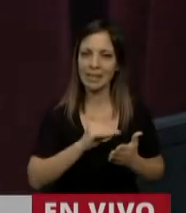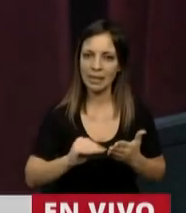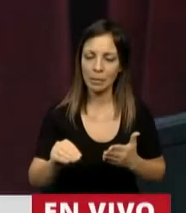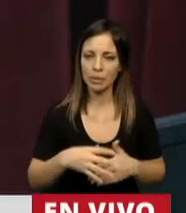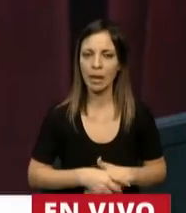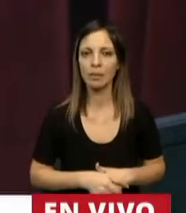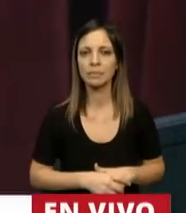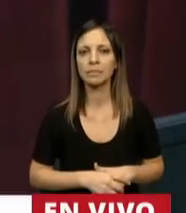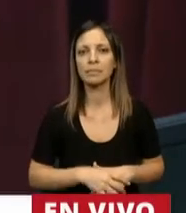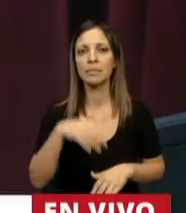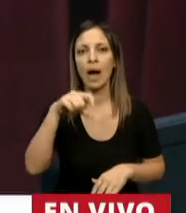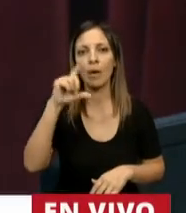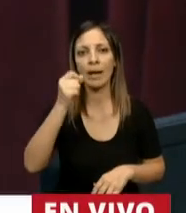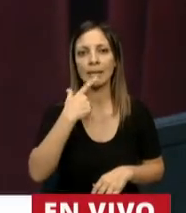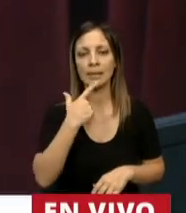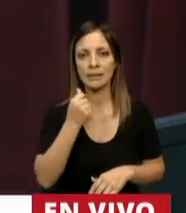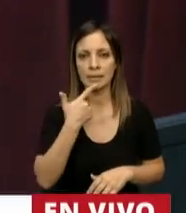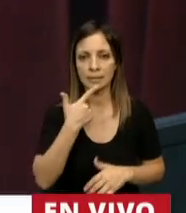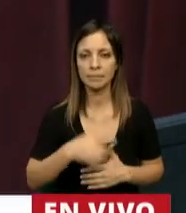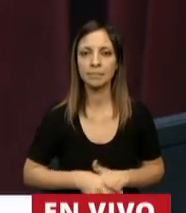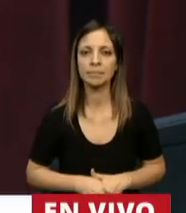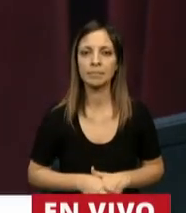Tiene la palabra el diputado Sergio Casas.